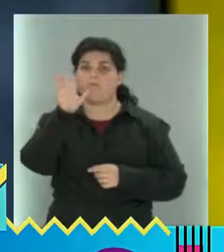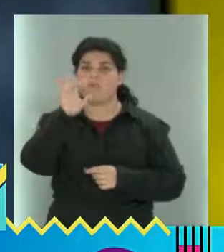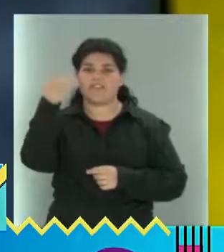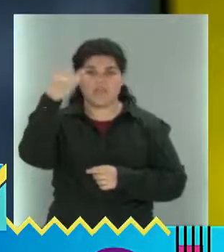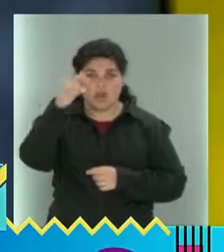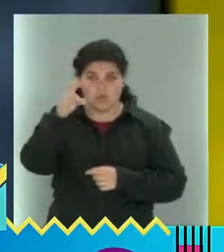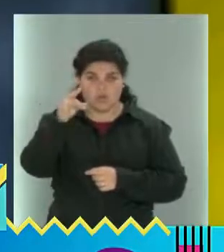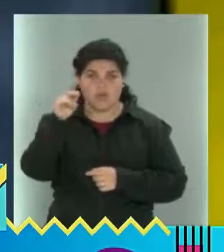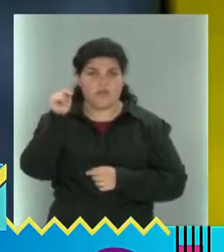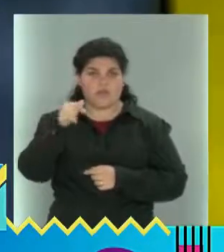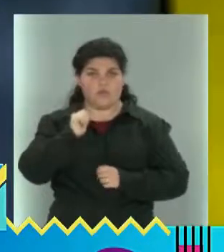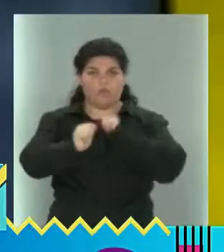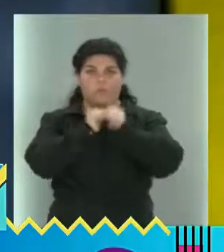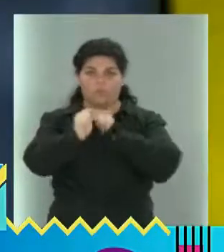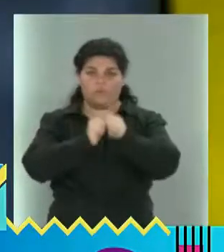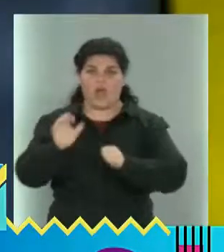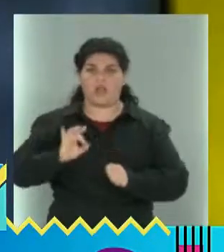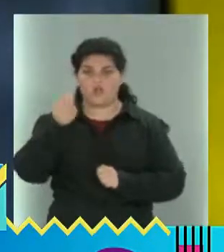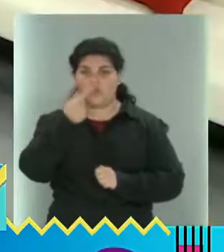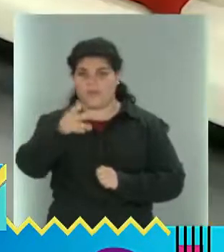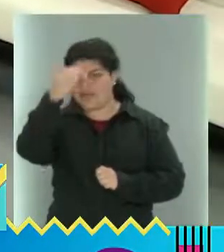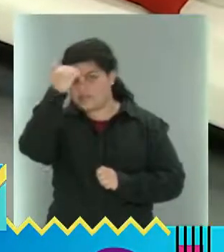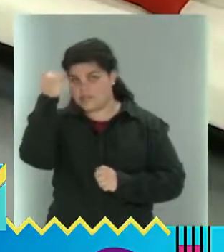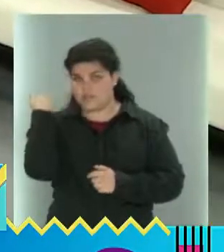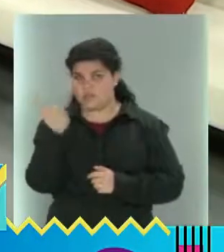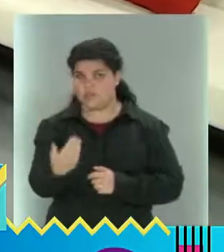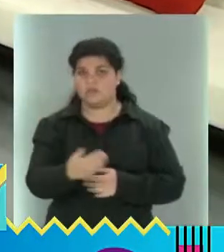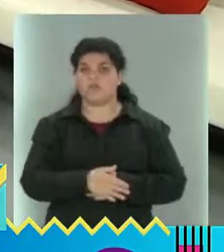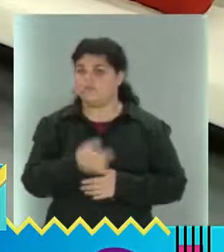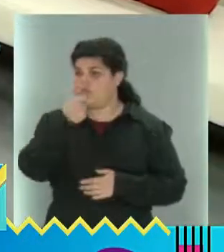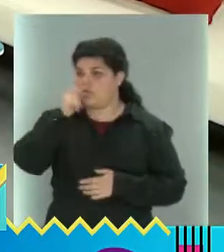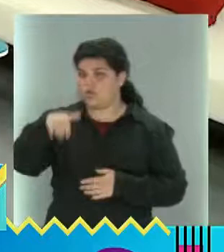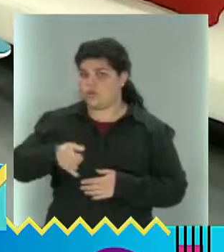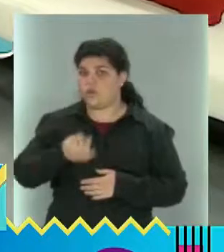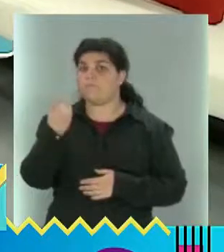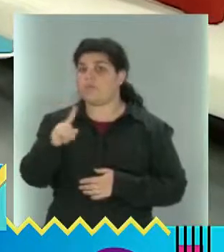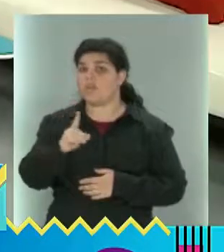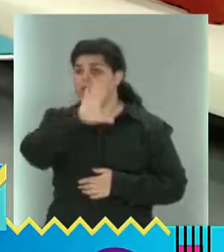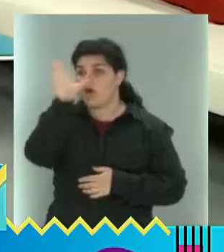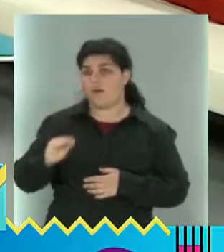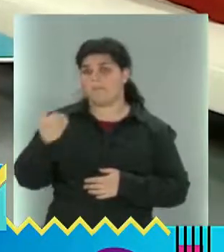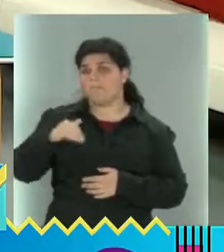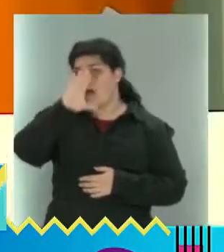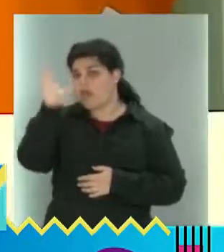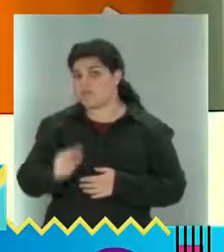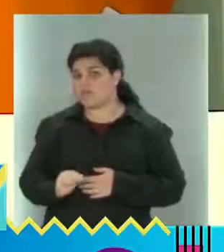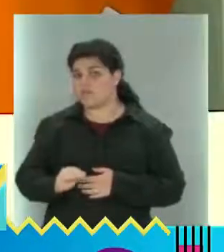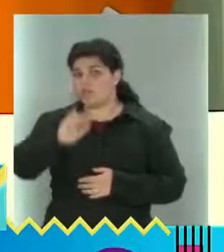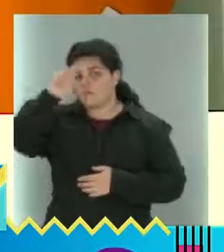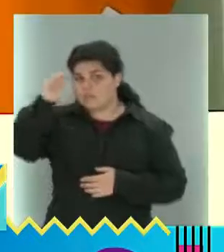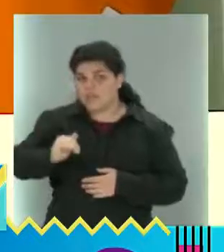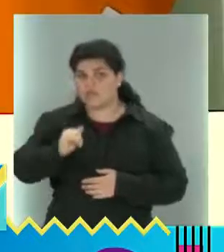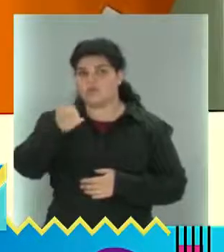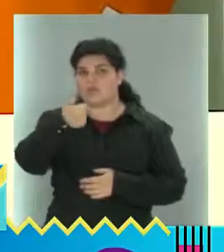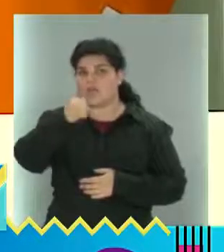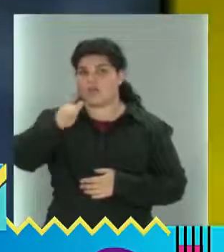creciente su producción desde el año 2015. Sí, Mendoza, pero a nivel nacional la producción ha bajado pero fundamentalmente el 6,7 en el